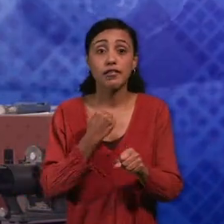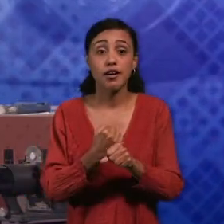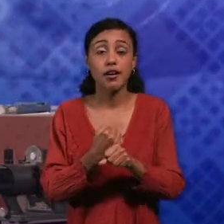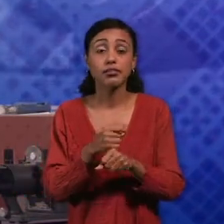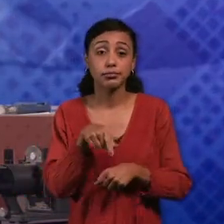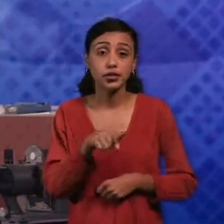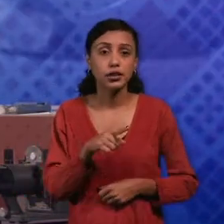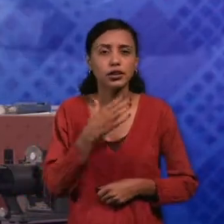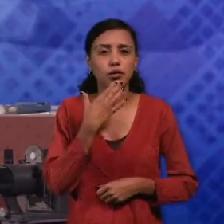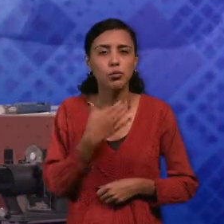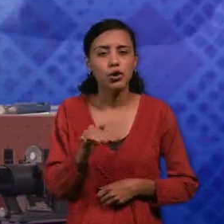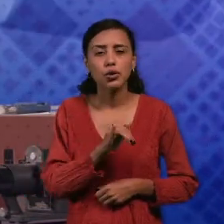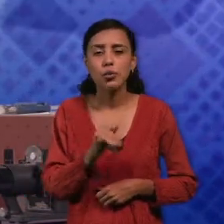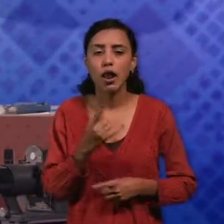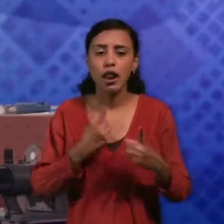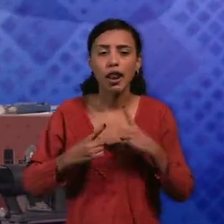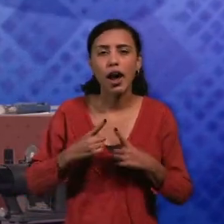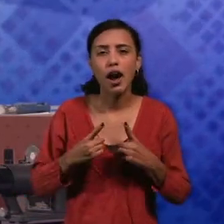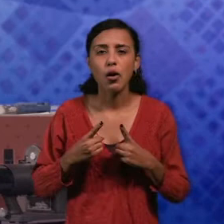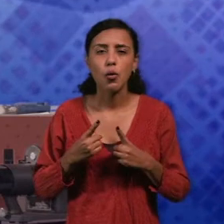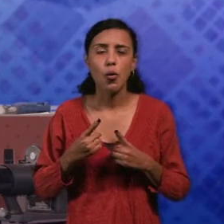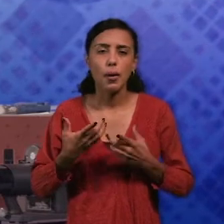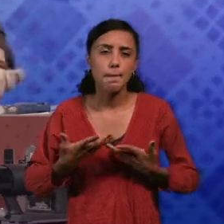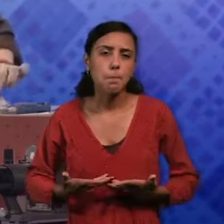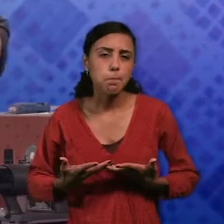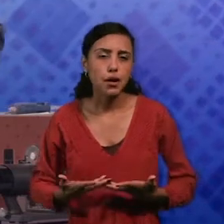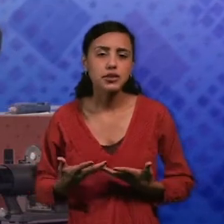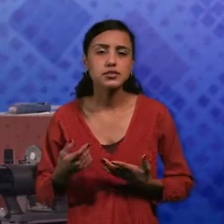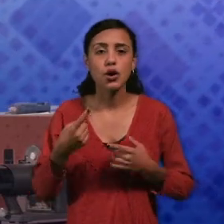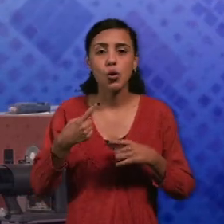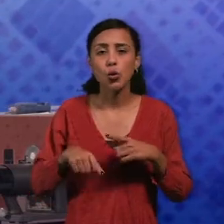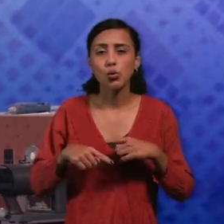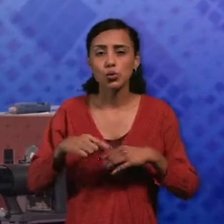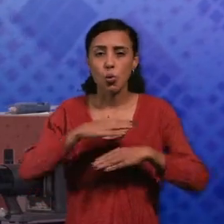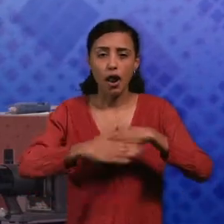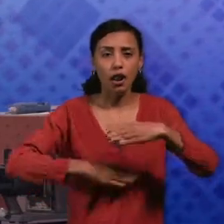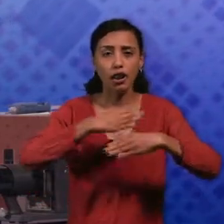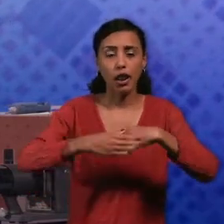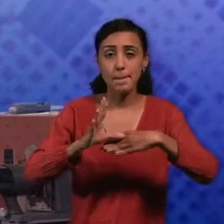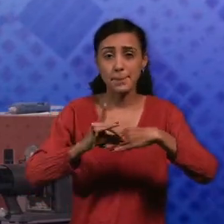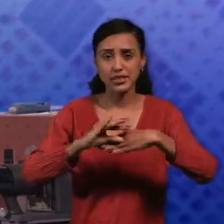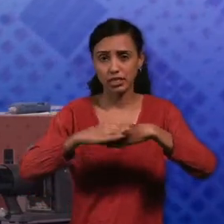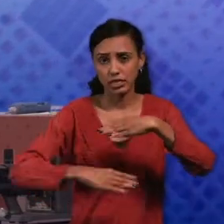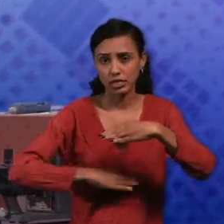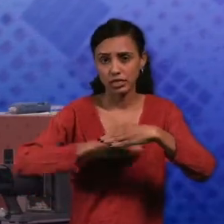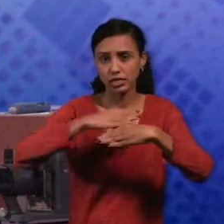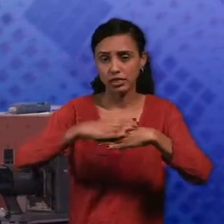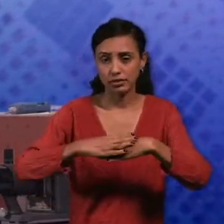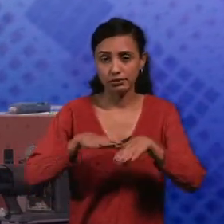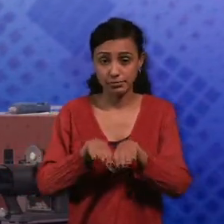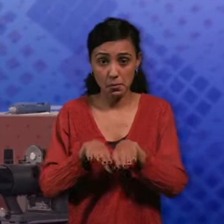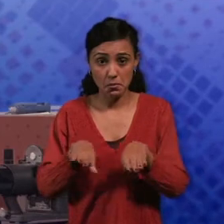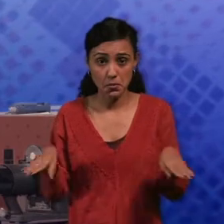sería bueno o colocarle unos pesos o colocar una precinta en la mesa para